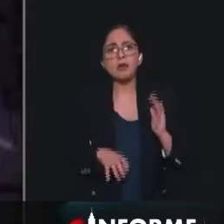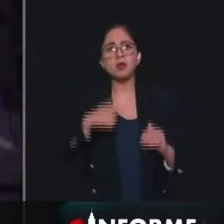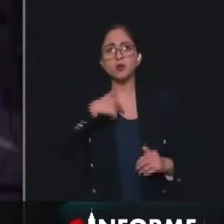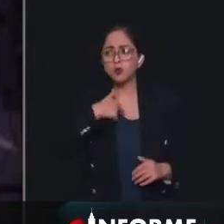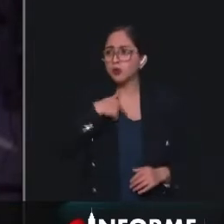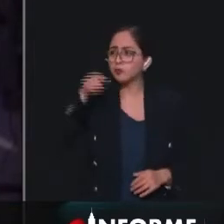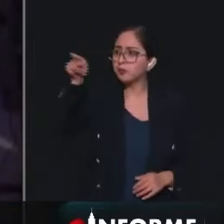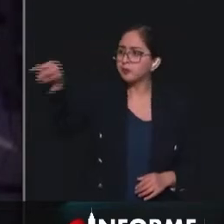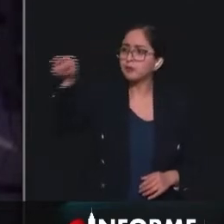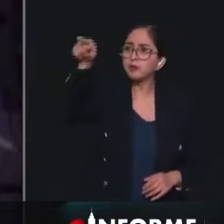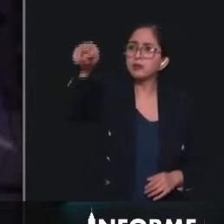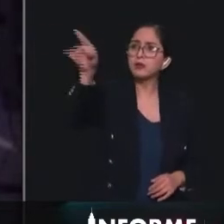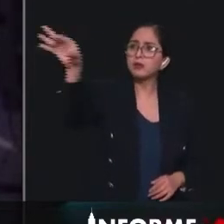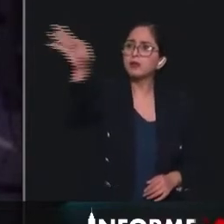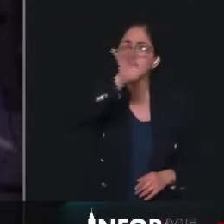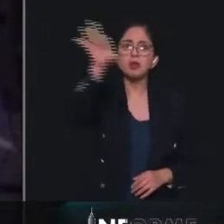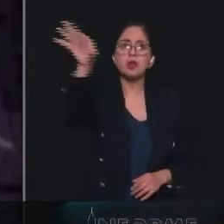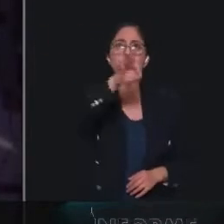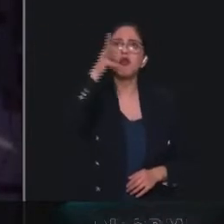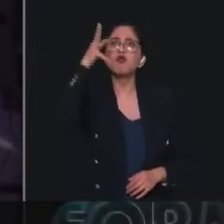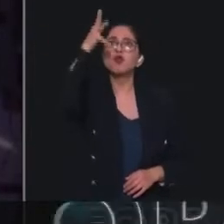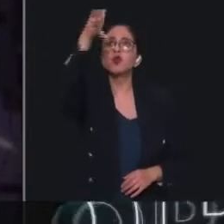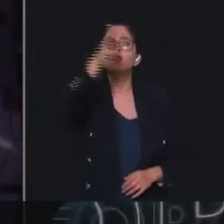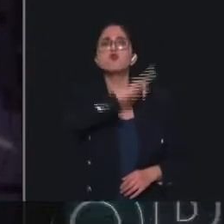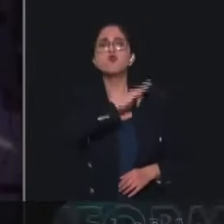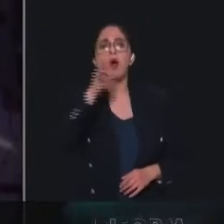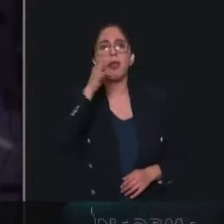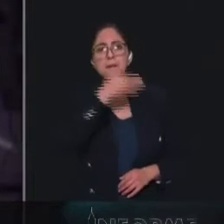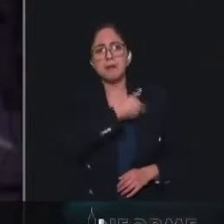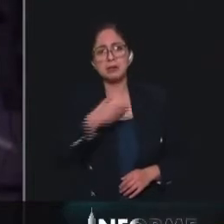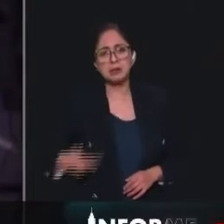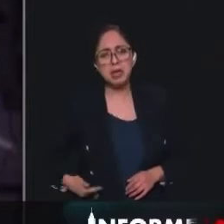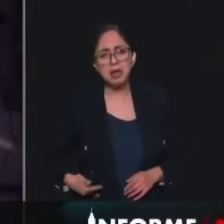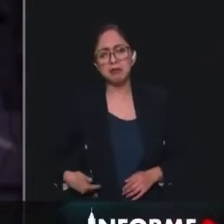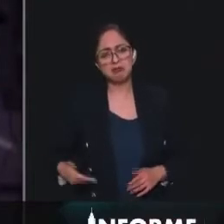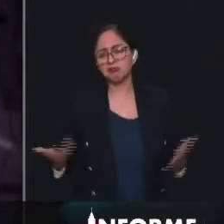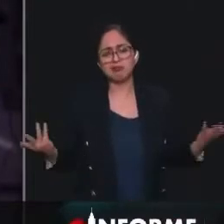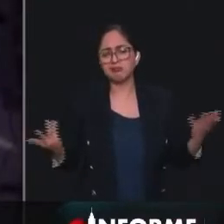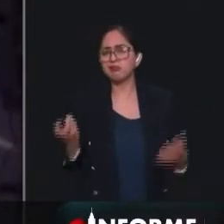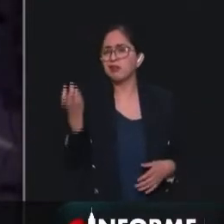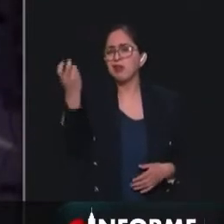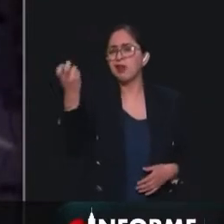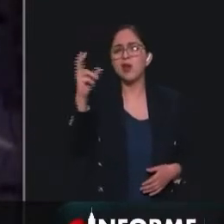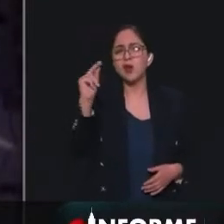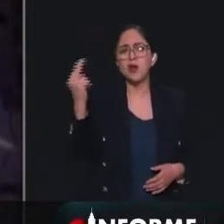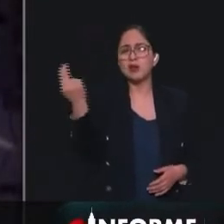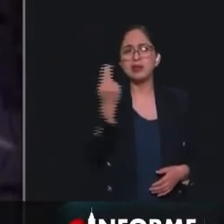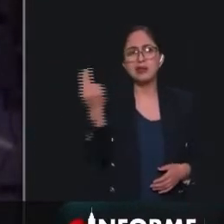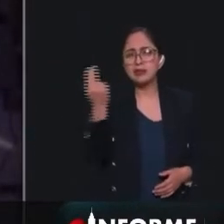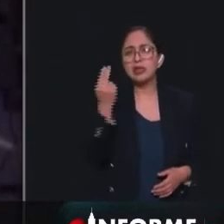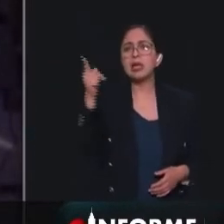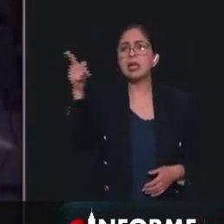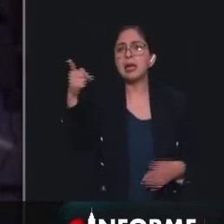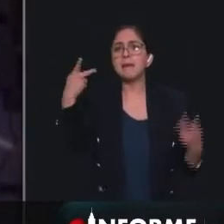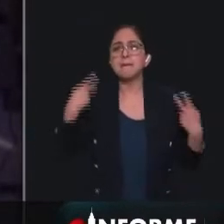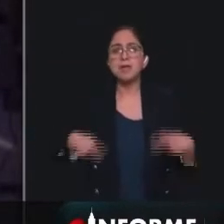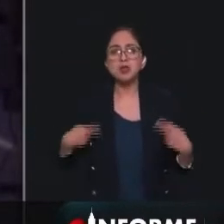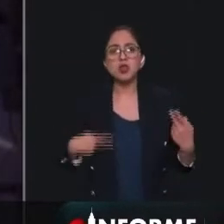futurismo, ¿no?, de presidenciables y eso que no le interesa a nadie más que a los chismógrafos